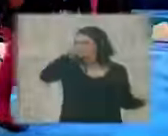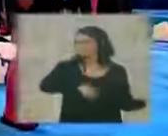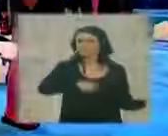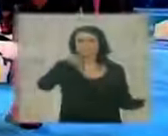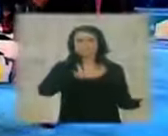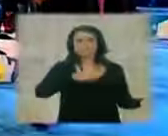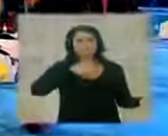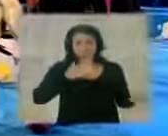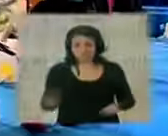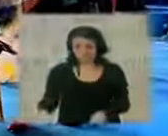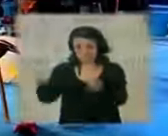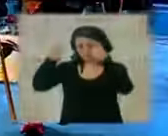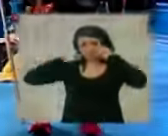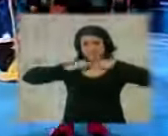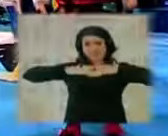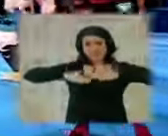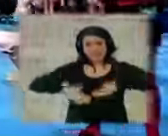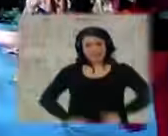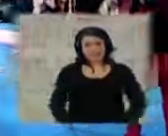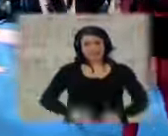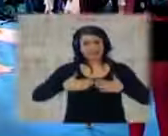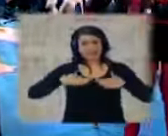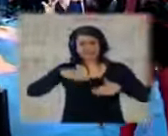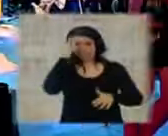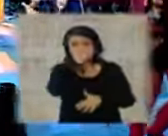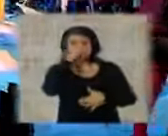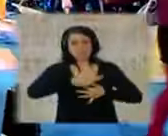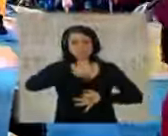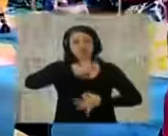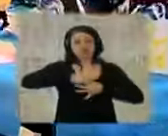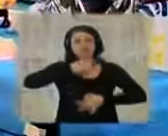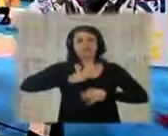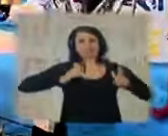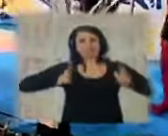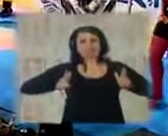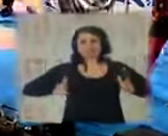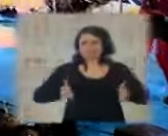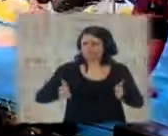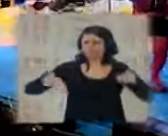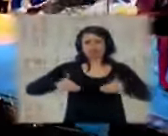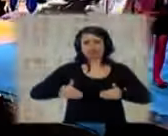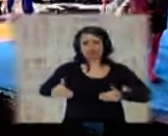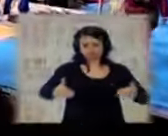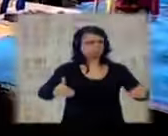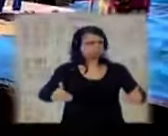Hoy me pongo este disfraz con corbata y zapatón. Hoy al viejo reencarné.